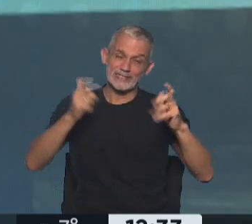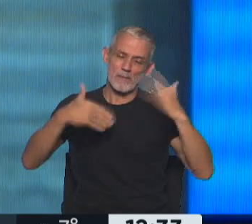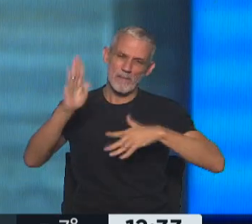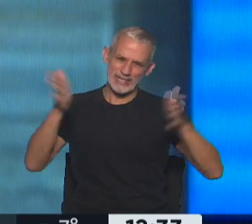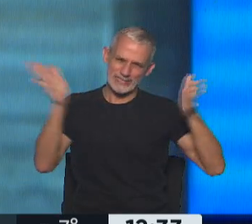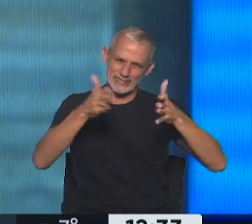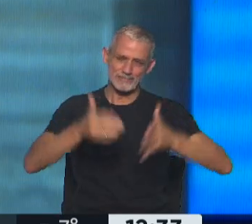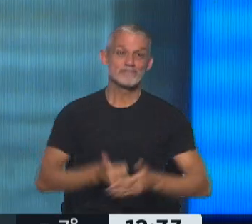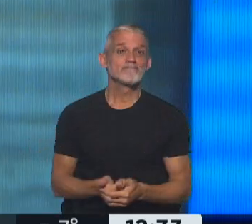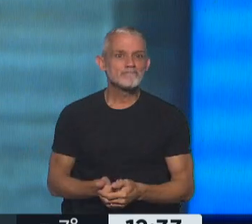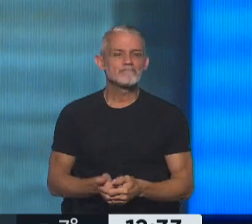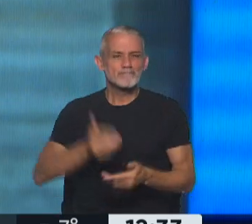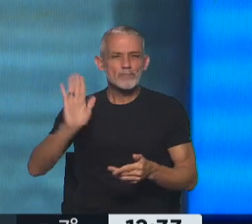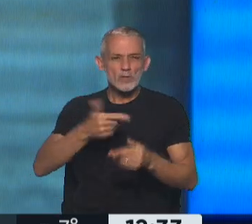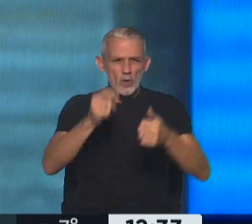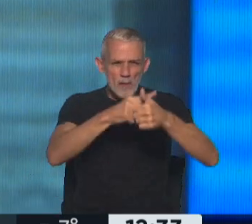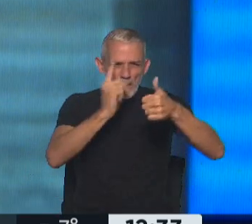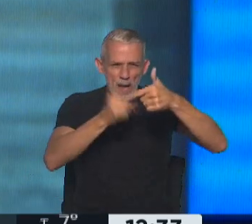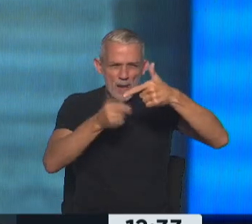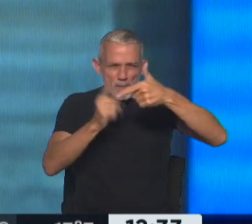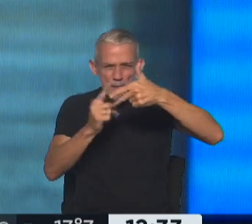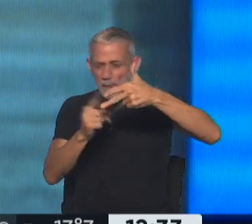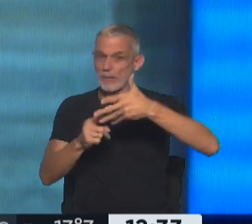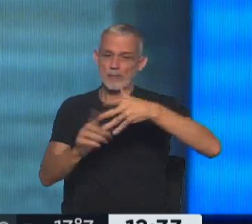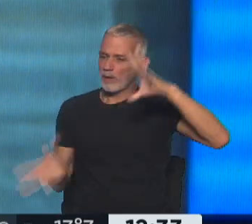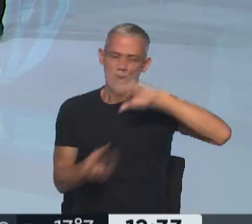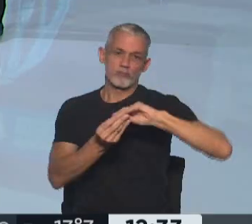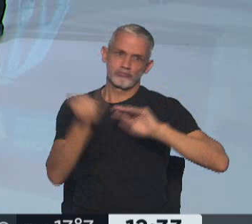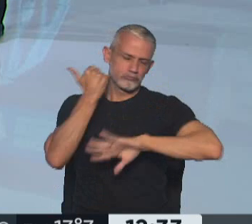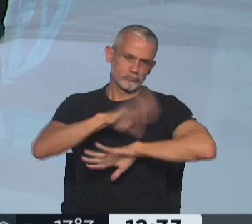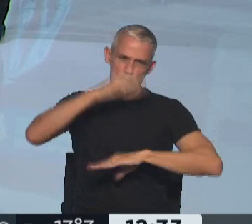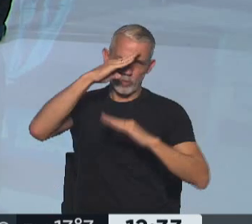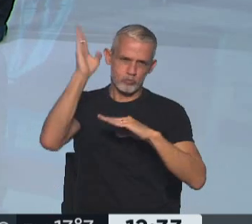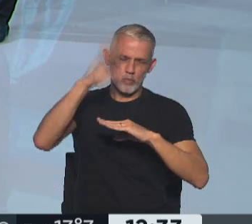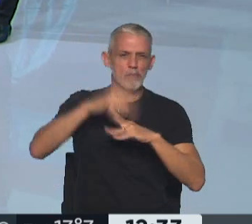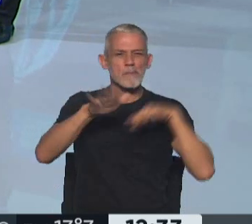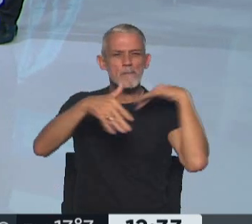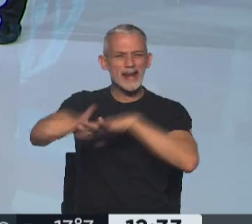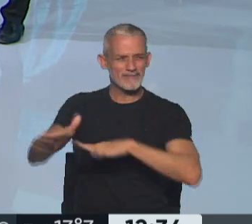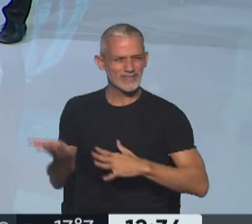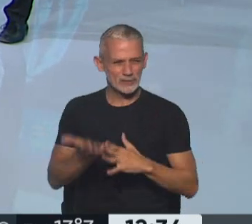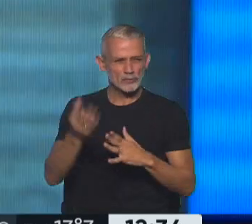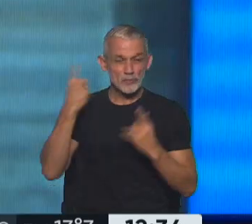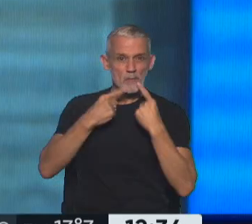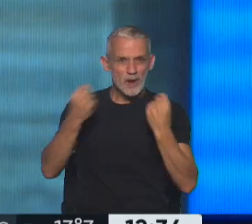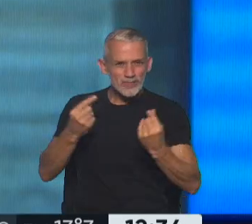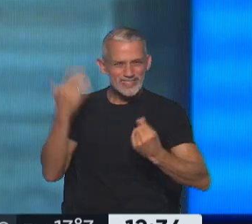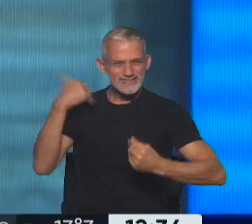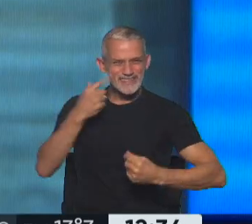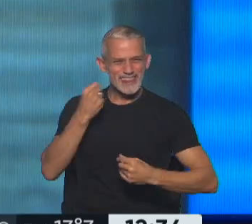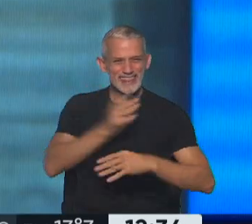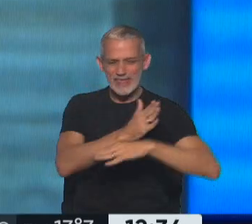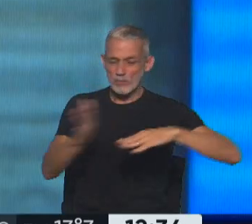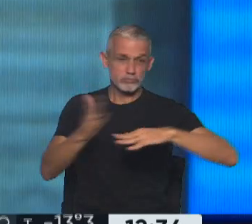la del cine bueno todo esto fue el caldo de cultivo para que se llegara a las manifestaciones de hace un par de días y al final